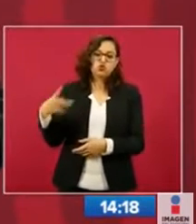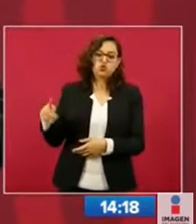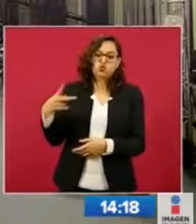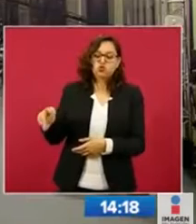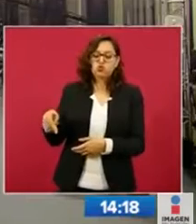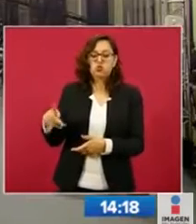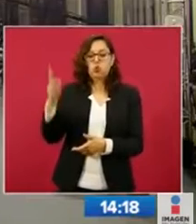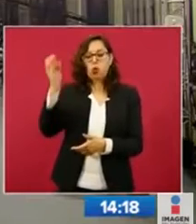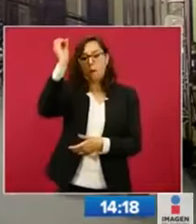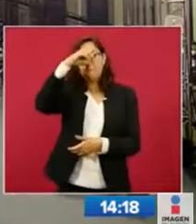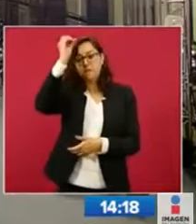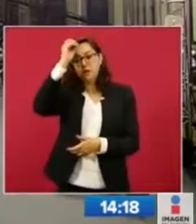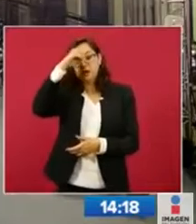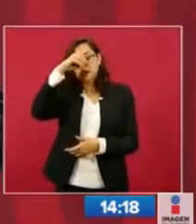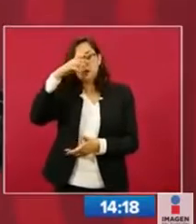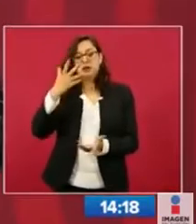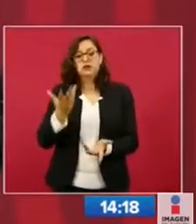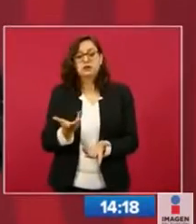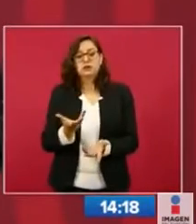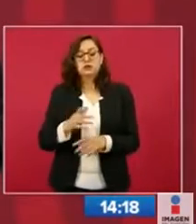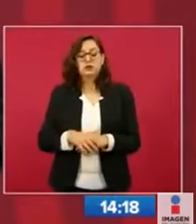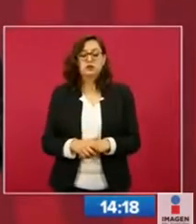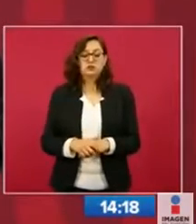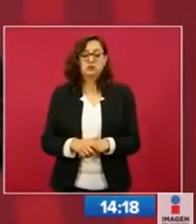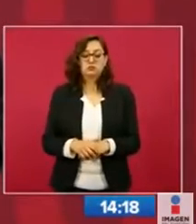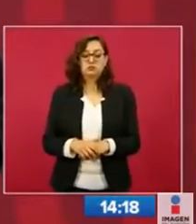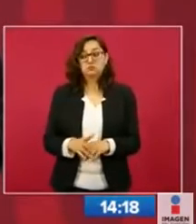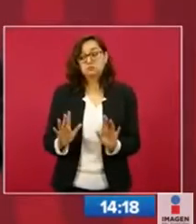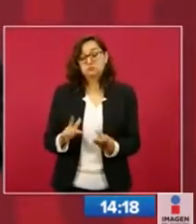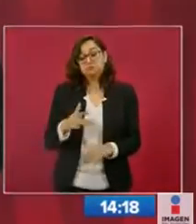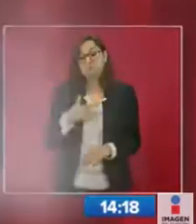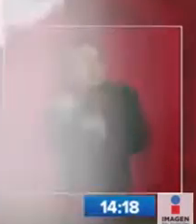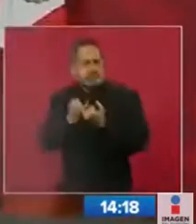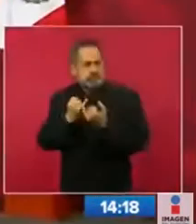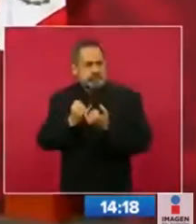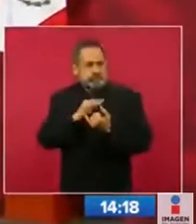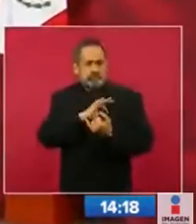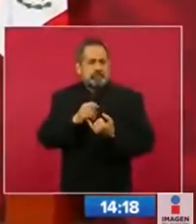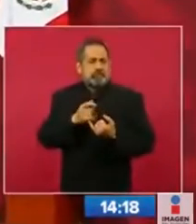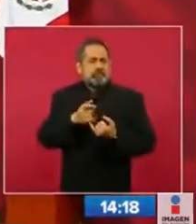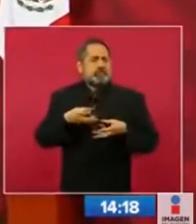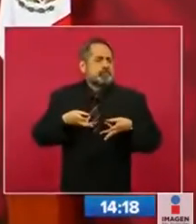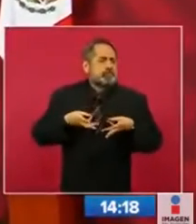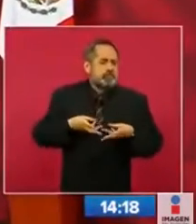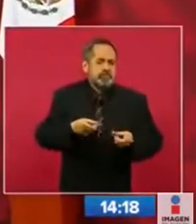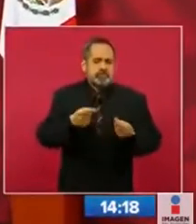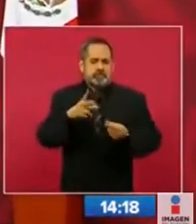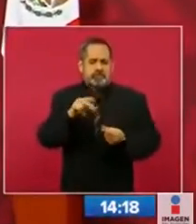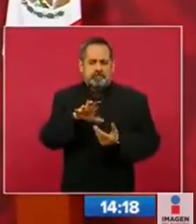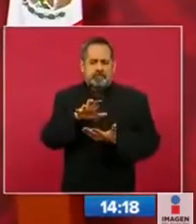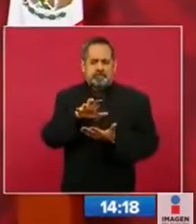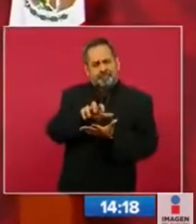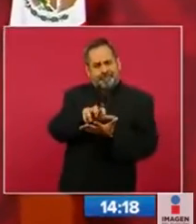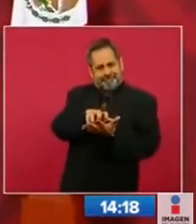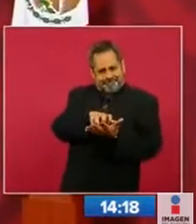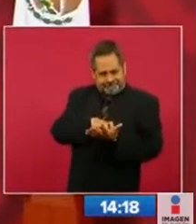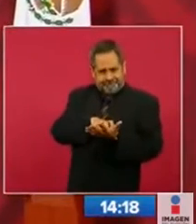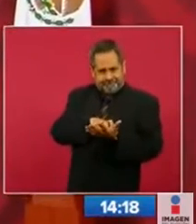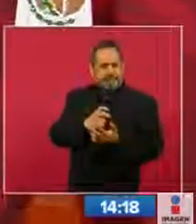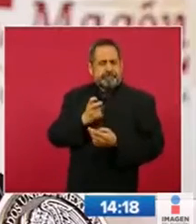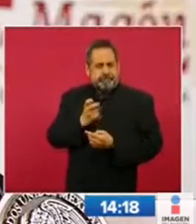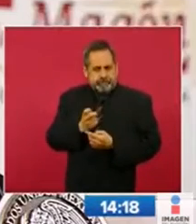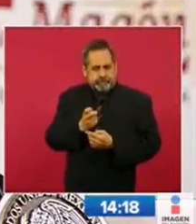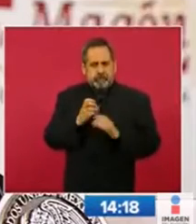de manifestar lo que él crea conveniente. Los ajustes presupuestales que